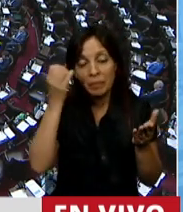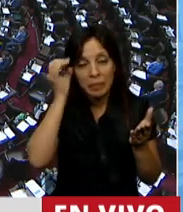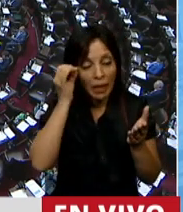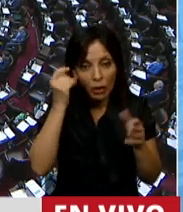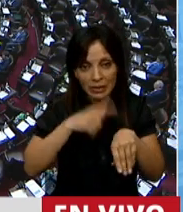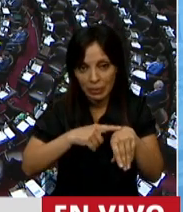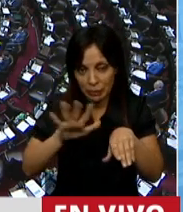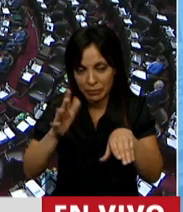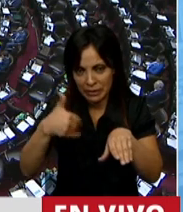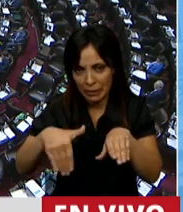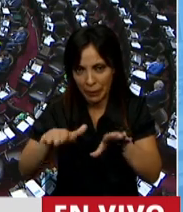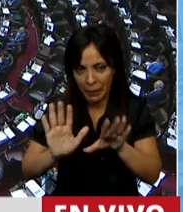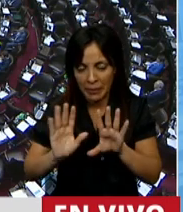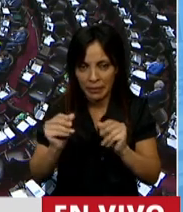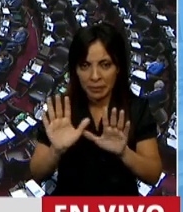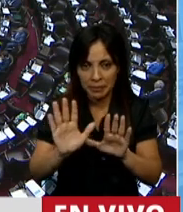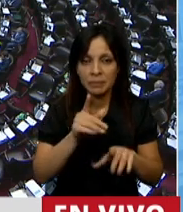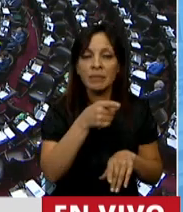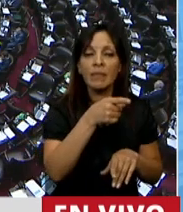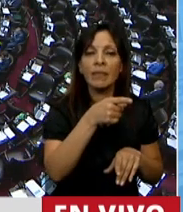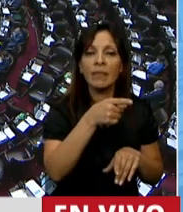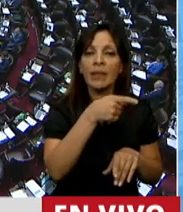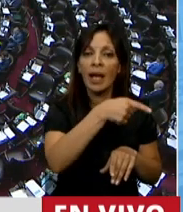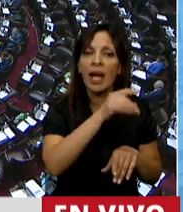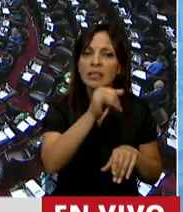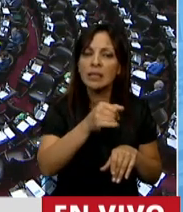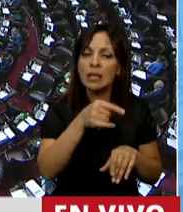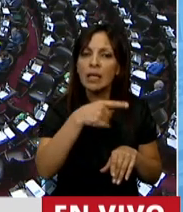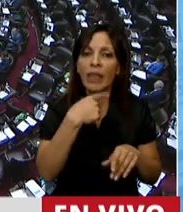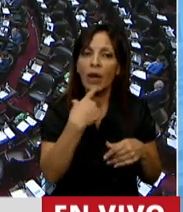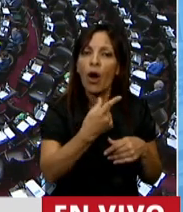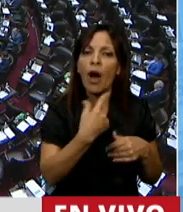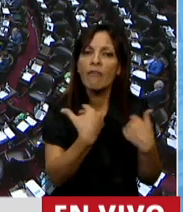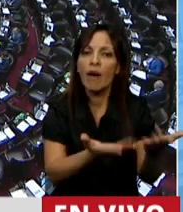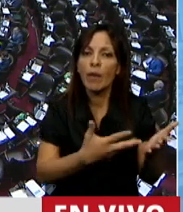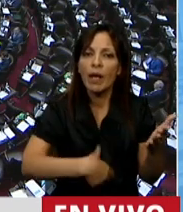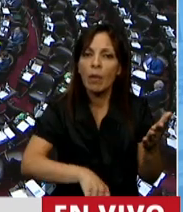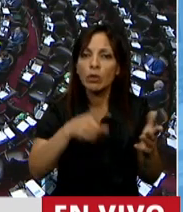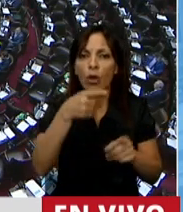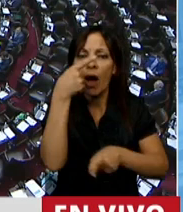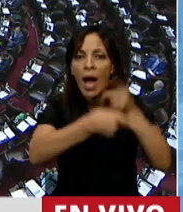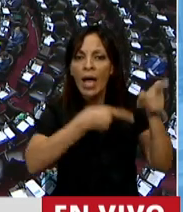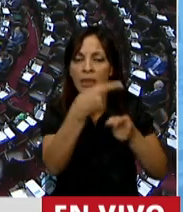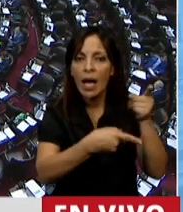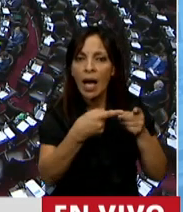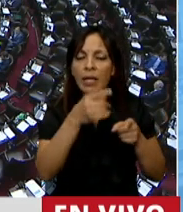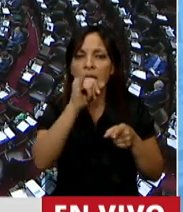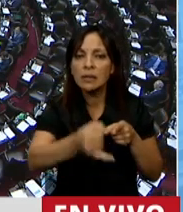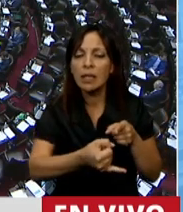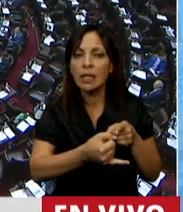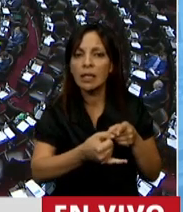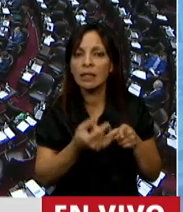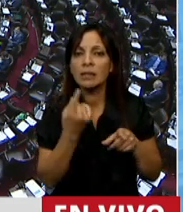perdón, presidente, sí recibió un ataque violento, extemporáneo, irracional, de parte de